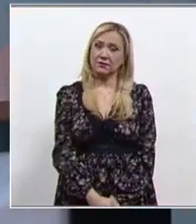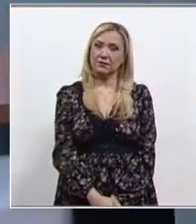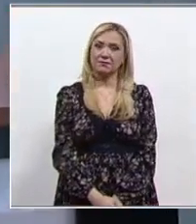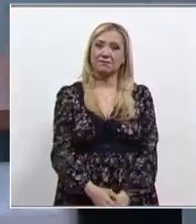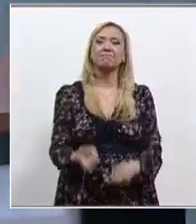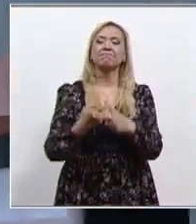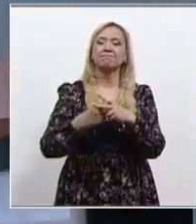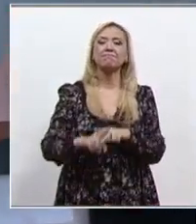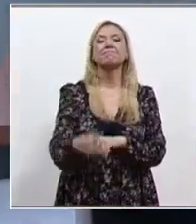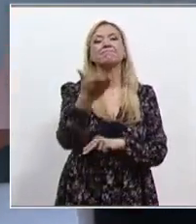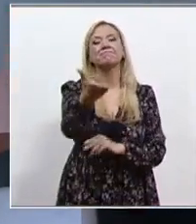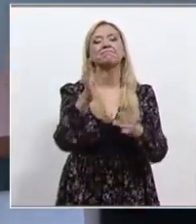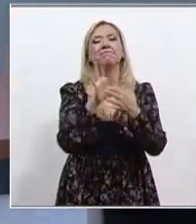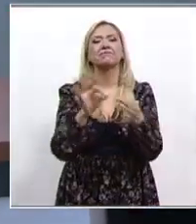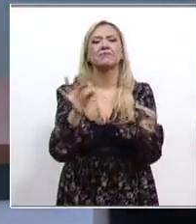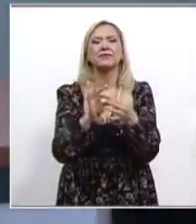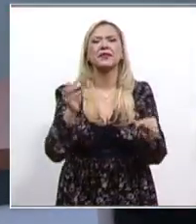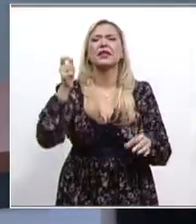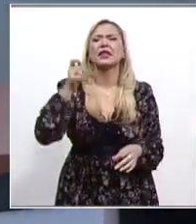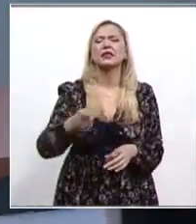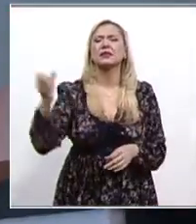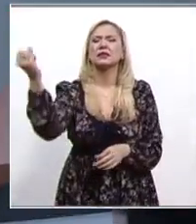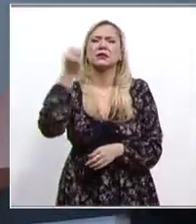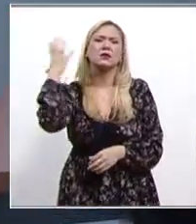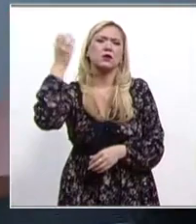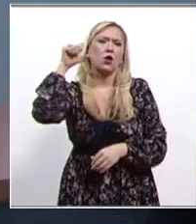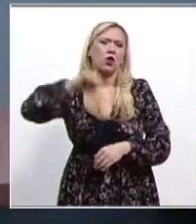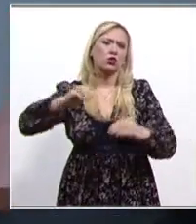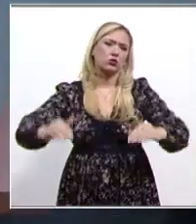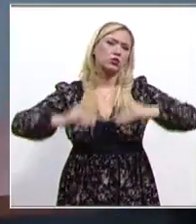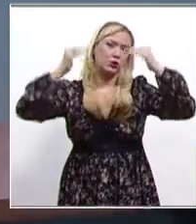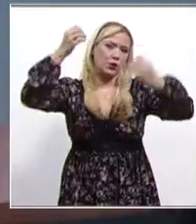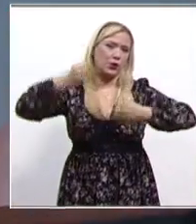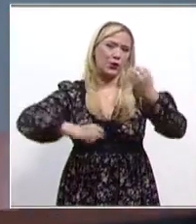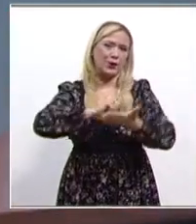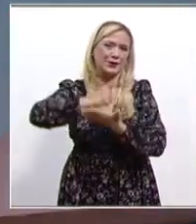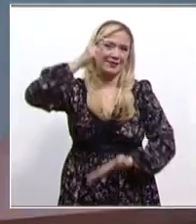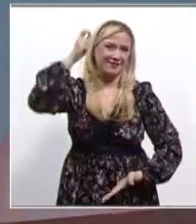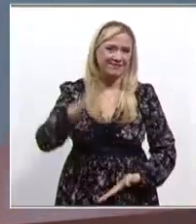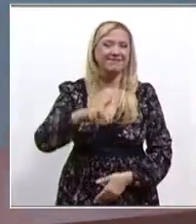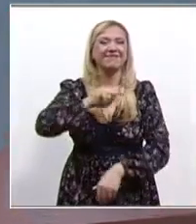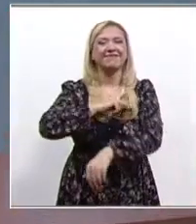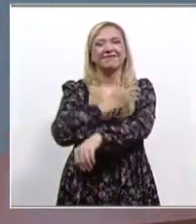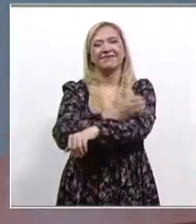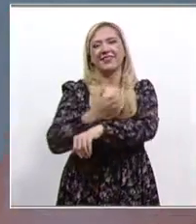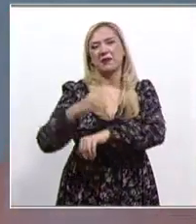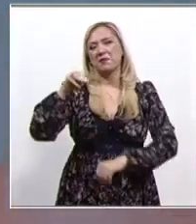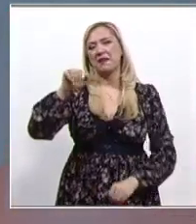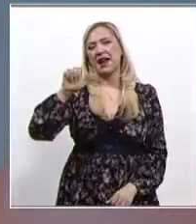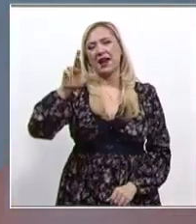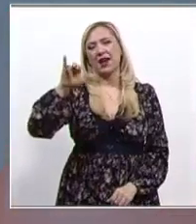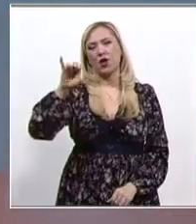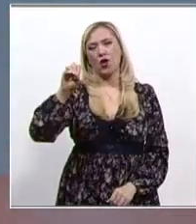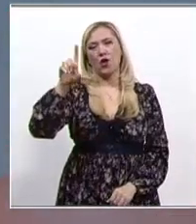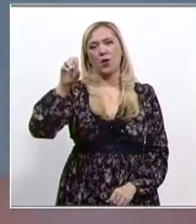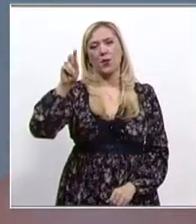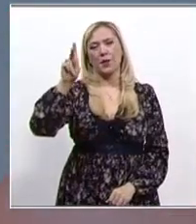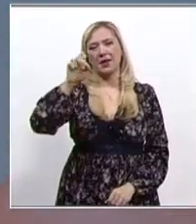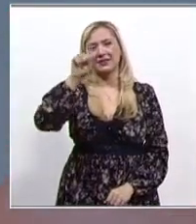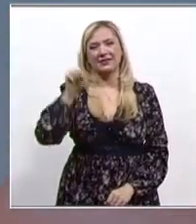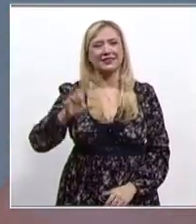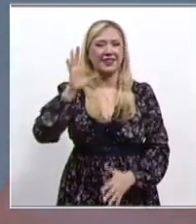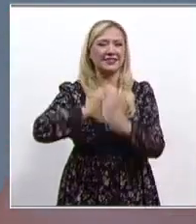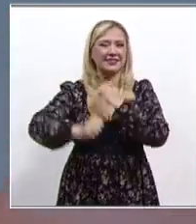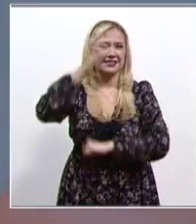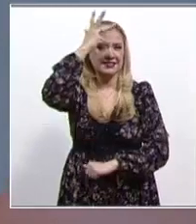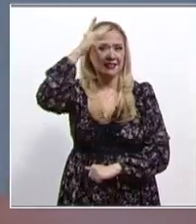Iniciamos con la información relacionada con la sesión del Pleno de la Suprema Corte. Mi compañero Mario López Peña se encuentra en el edificio sede del máximo